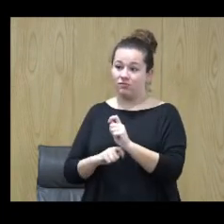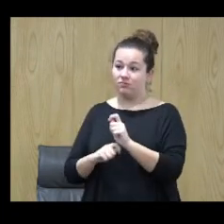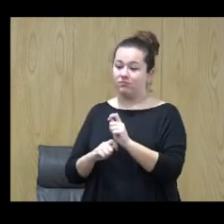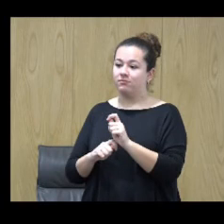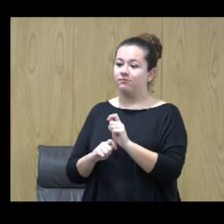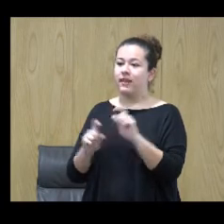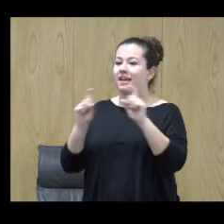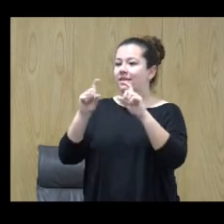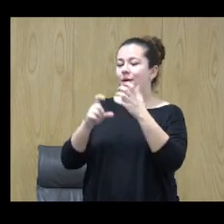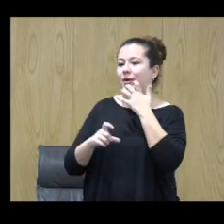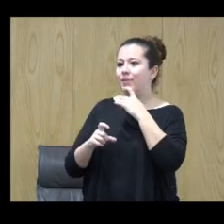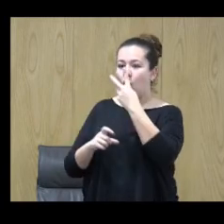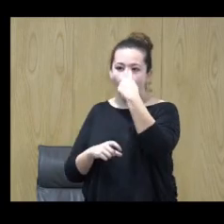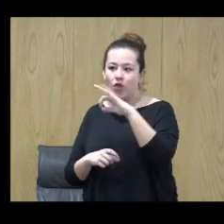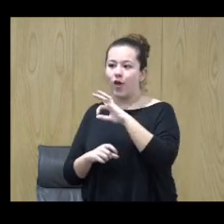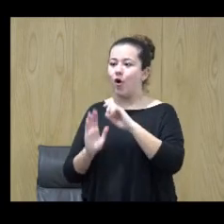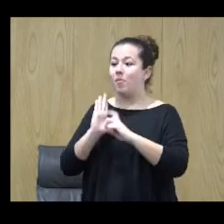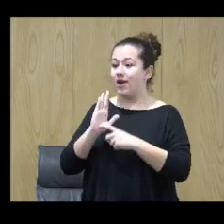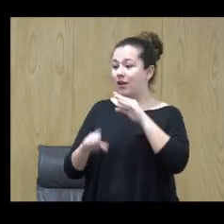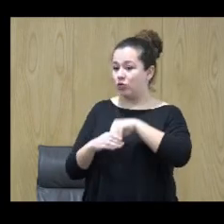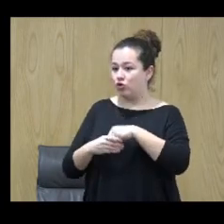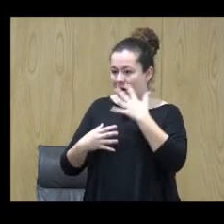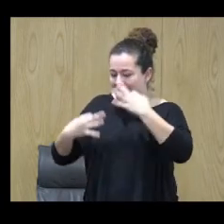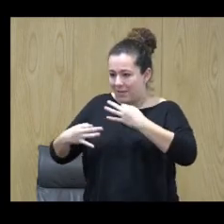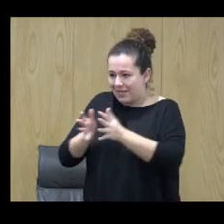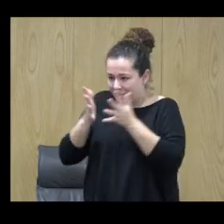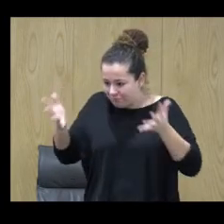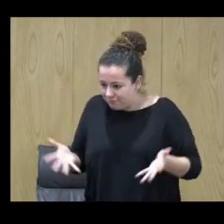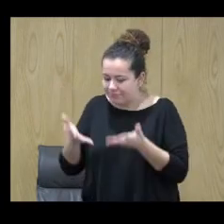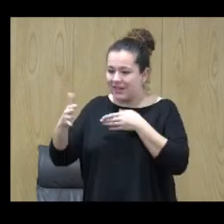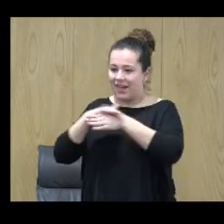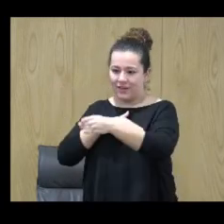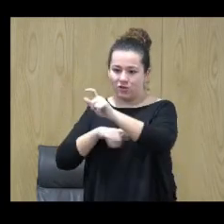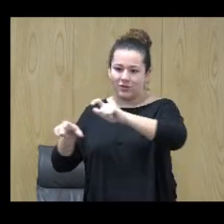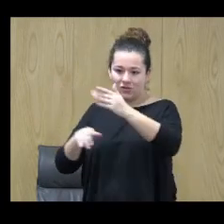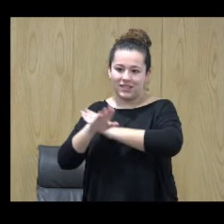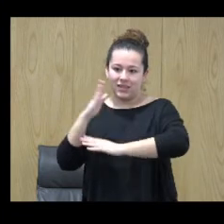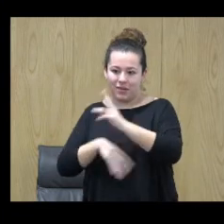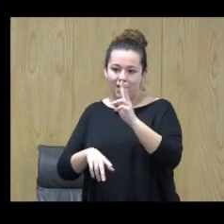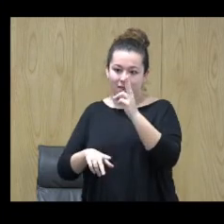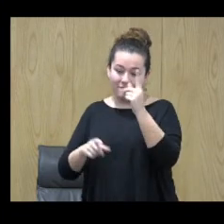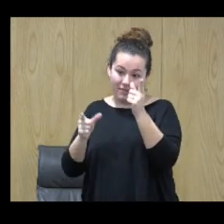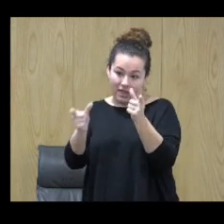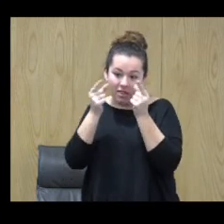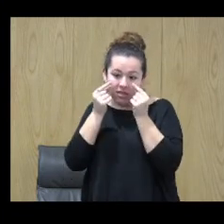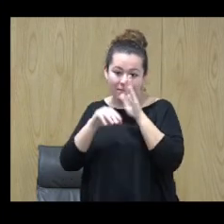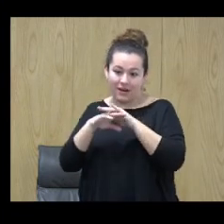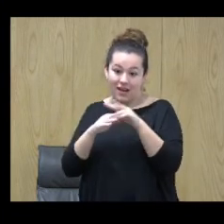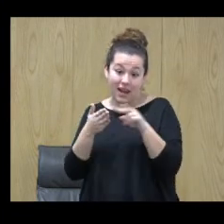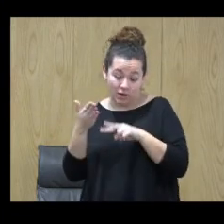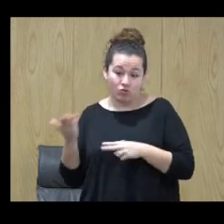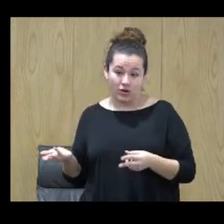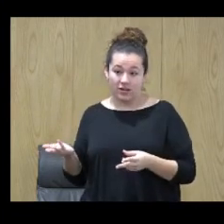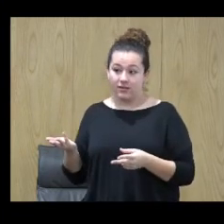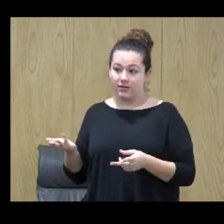Plena Inclusión o como la ONCE son las que realmente han impulsado el acceso de los discapacitados visuales a la lectura.